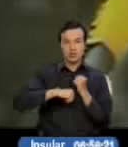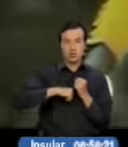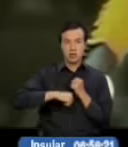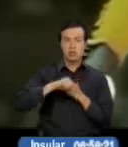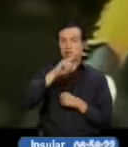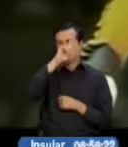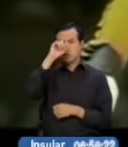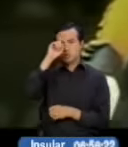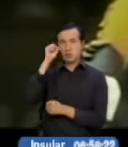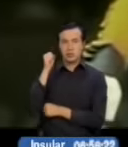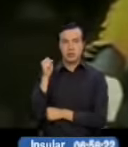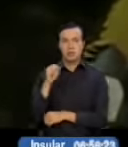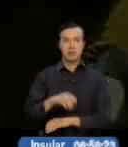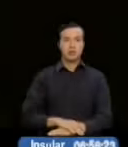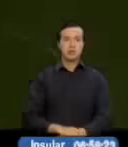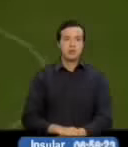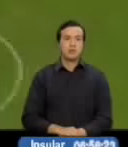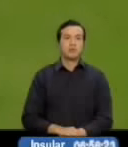Real Madrid.